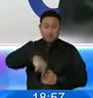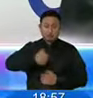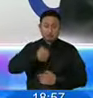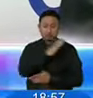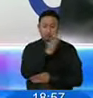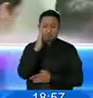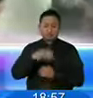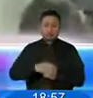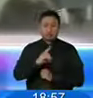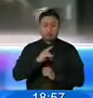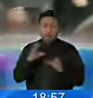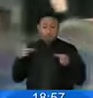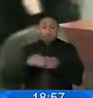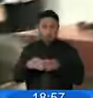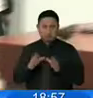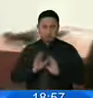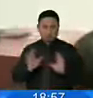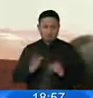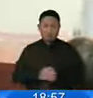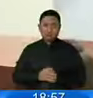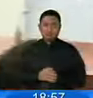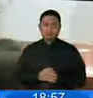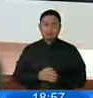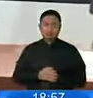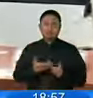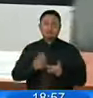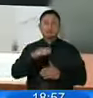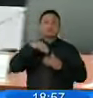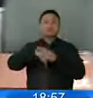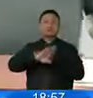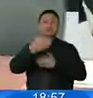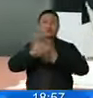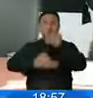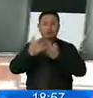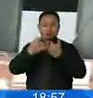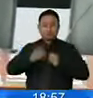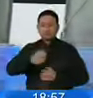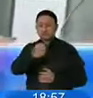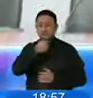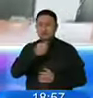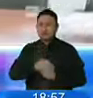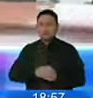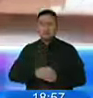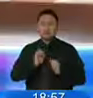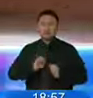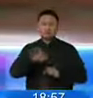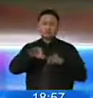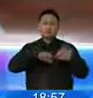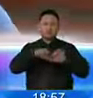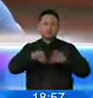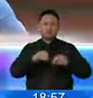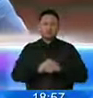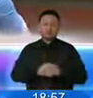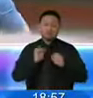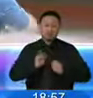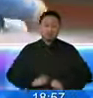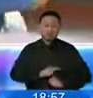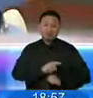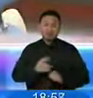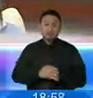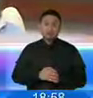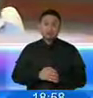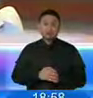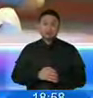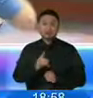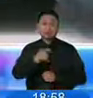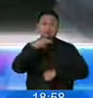una caterva. Ya en las instalaciones de la Judicatura, Yal convocó a rueda de prensa en donde se refirió a la posibilidad de no cumplir